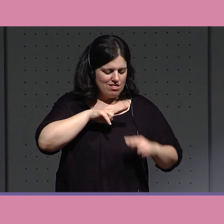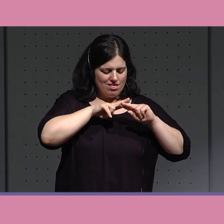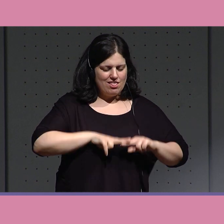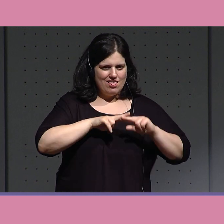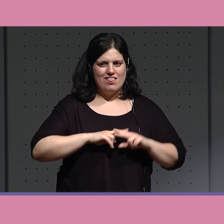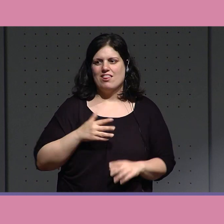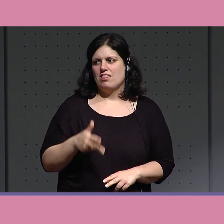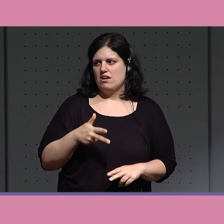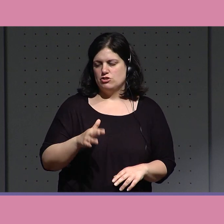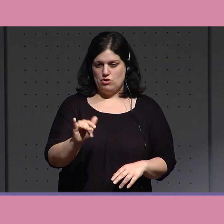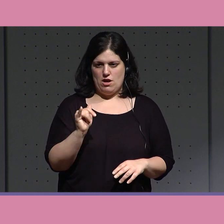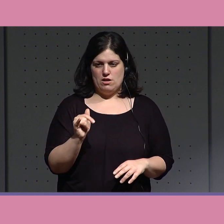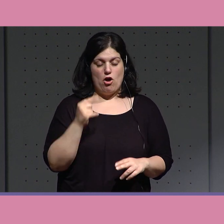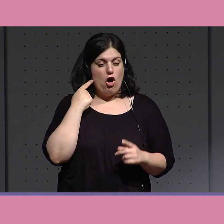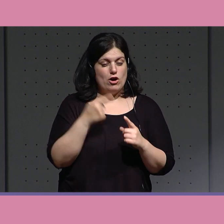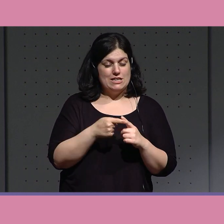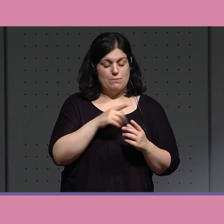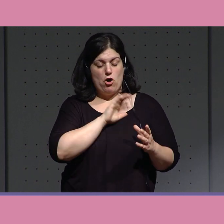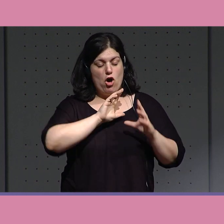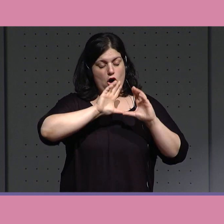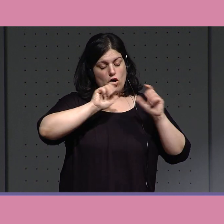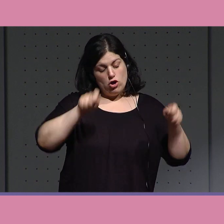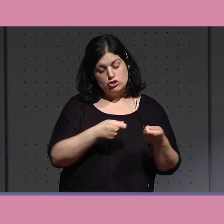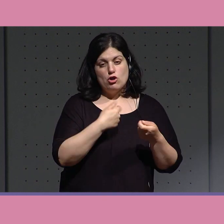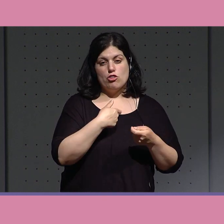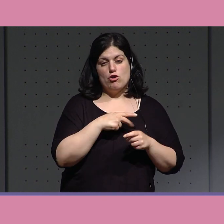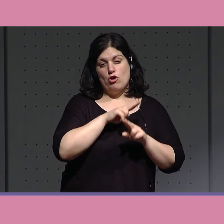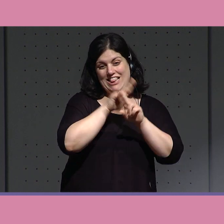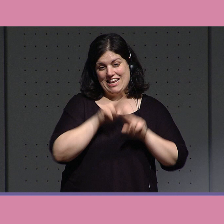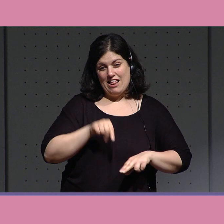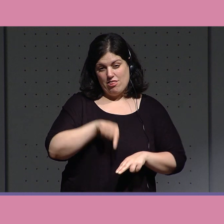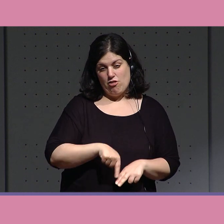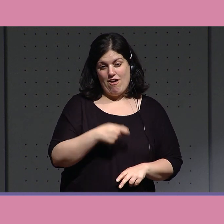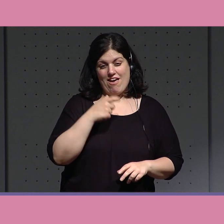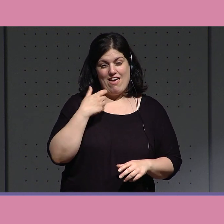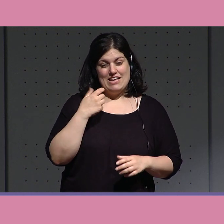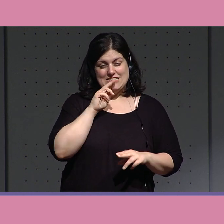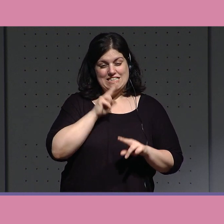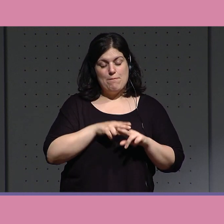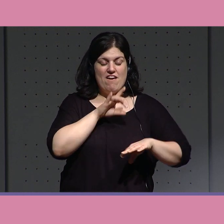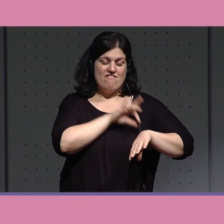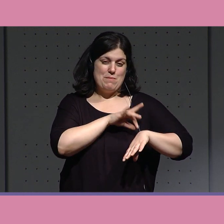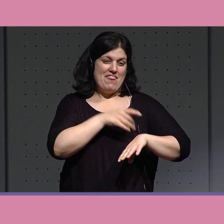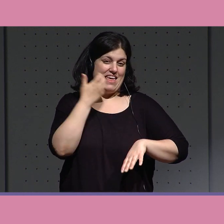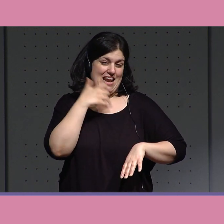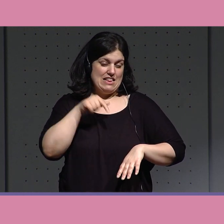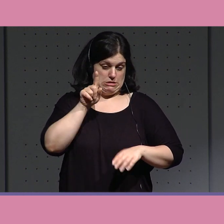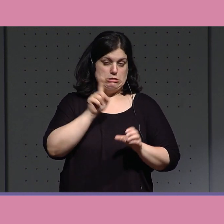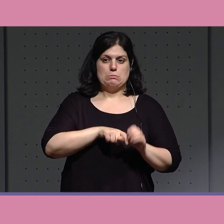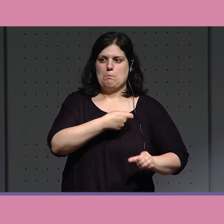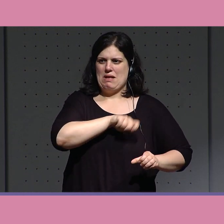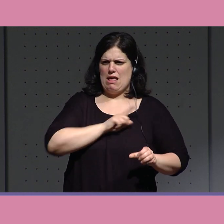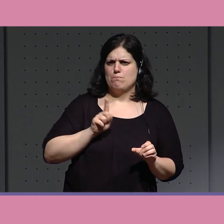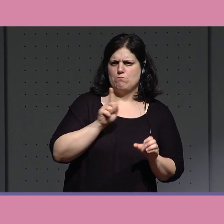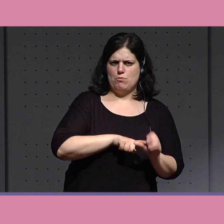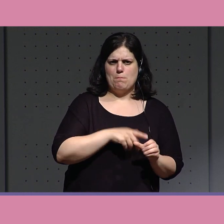los objetivos del IRDIC, del Consorcio Internacional de Enfermedades Raras, en el que participa España, pretende que en el 2027 todas